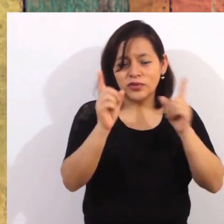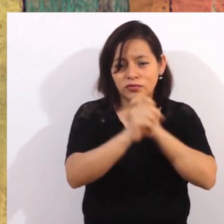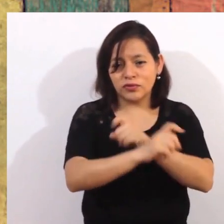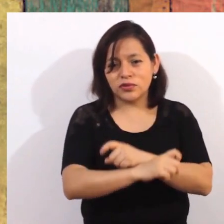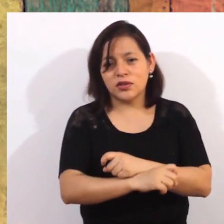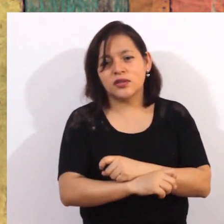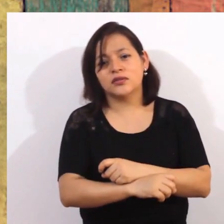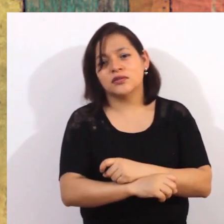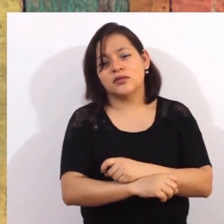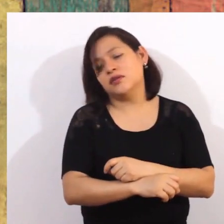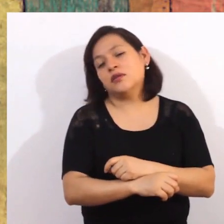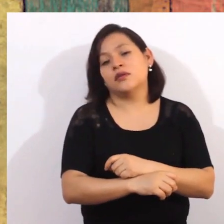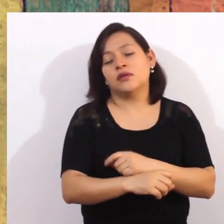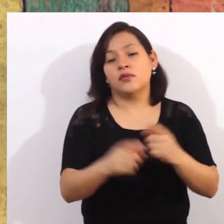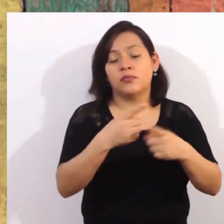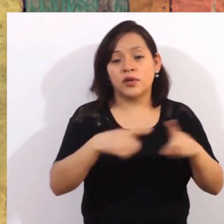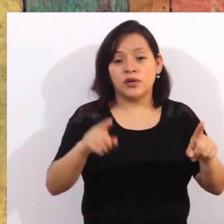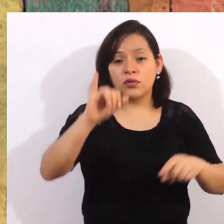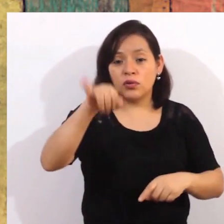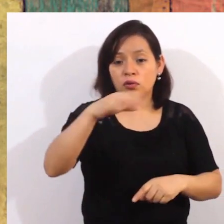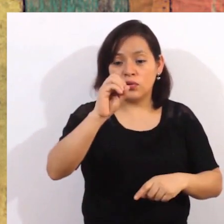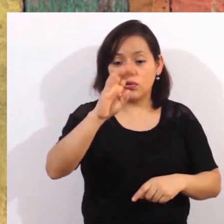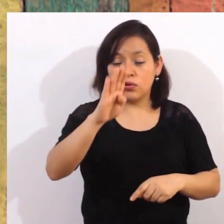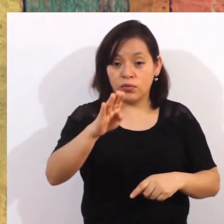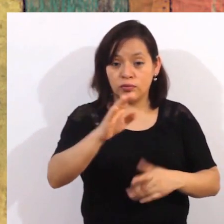Como dice Job, no recibiremos de Dios